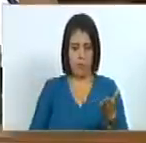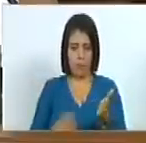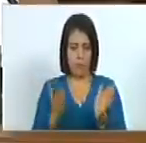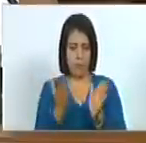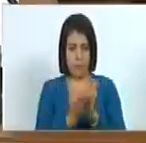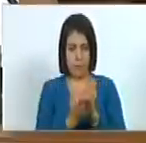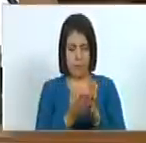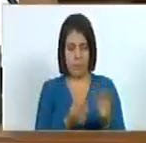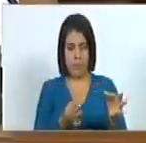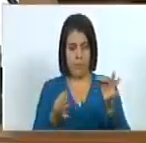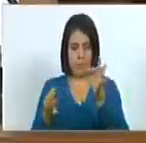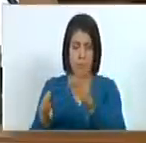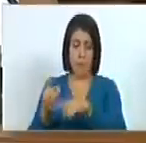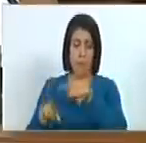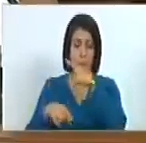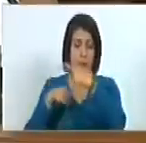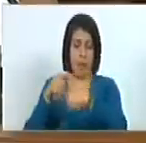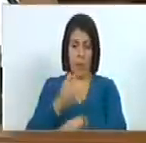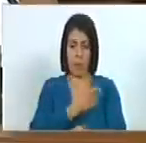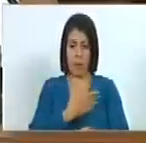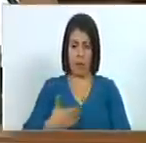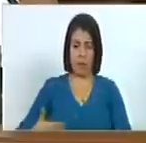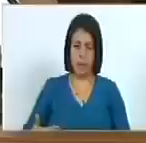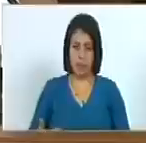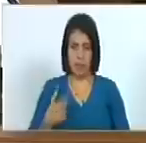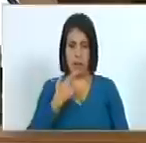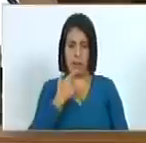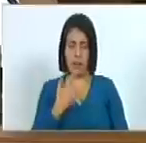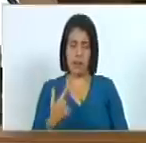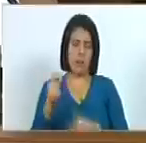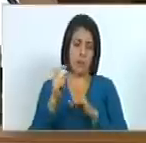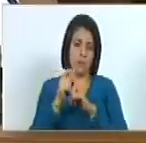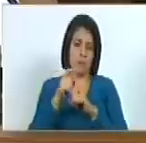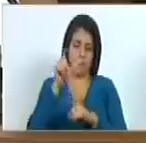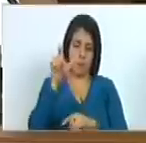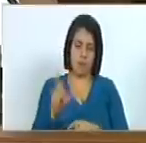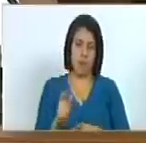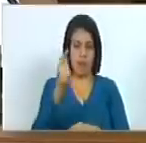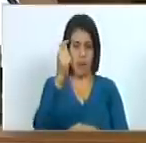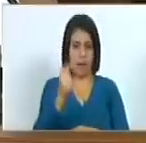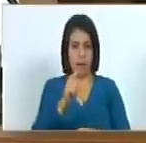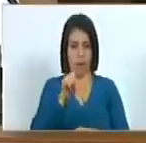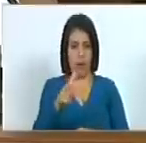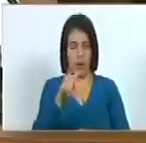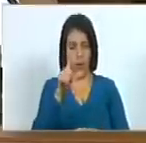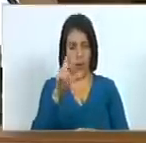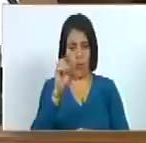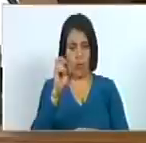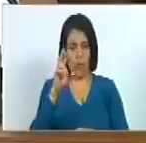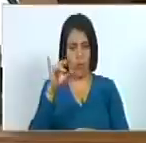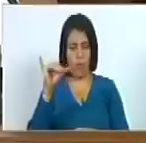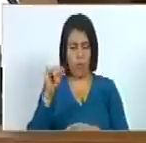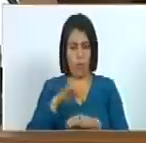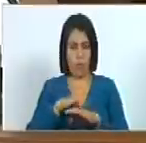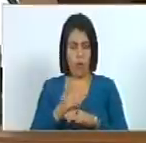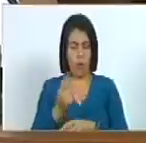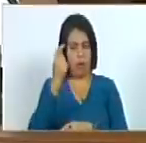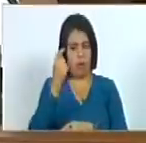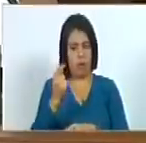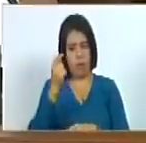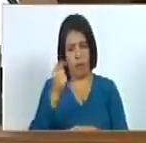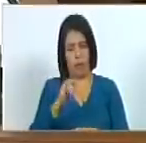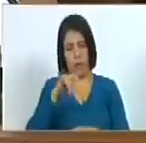anexa. Posteriormente, el presidente cedió el derecho de palabra a la diputada Gloria Castillo y a los